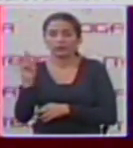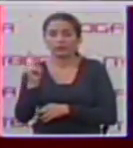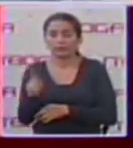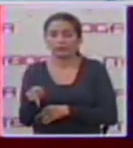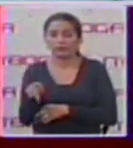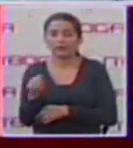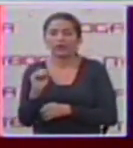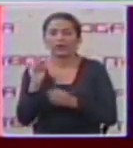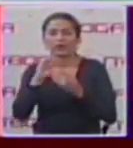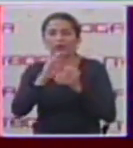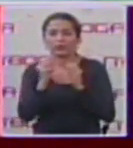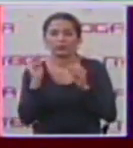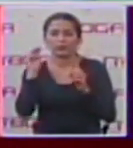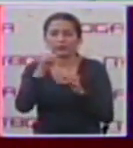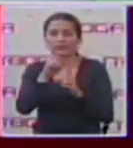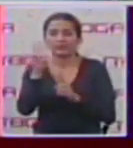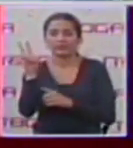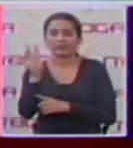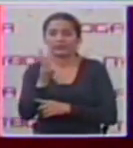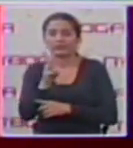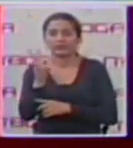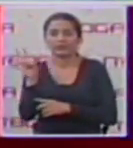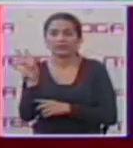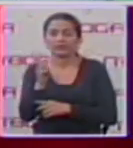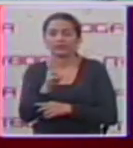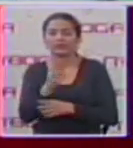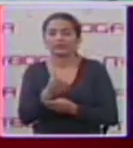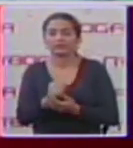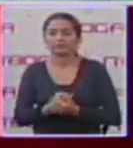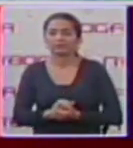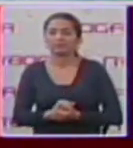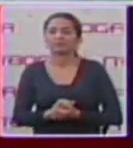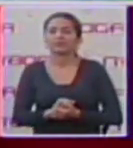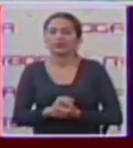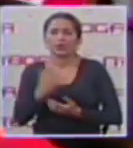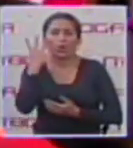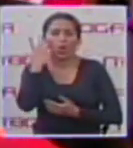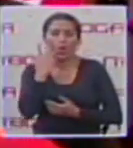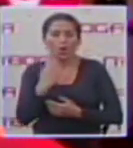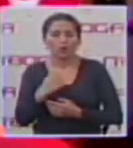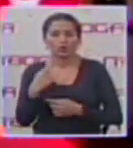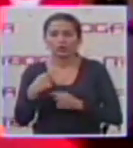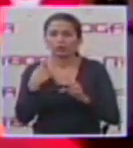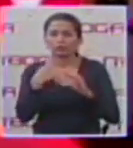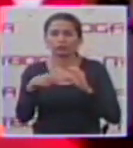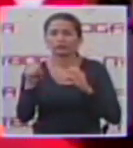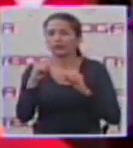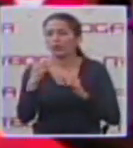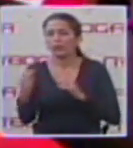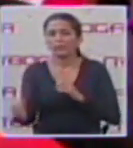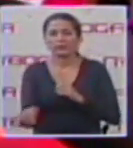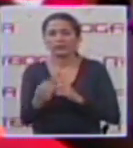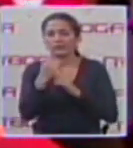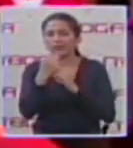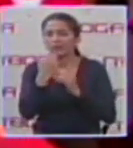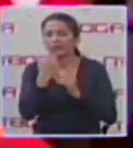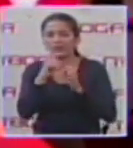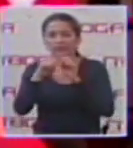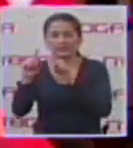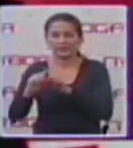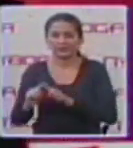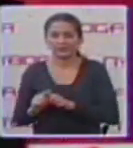pueden tener una suscripción que les va a entregar este contenido diariamente, que son cápsulas de videos y otro tipo de